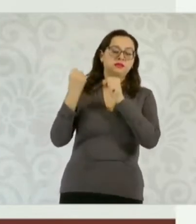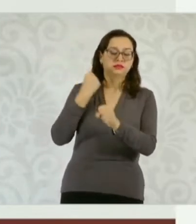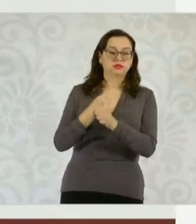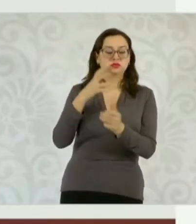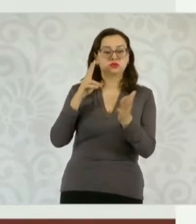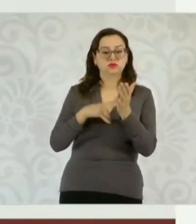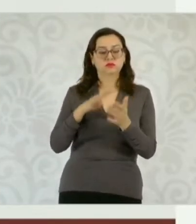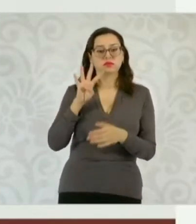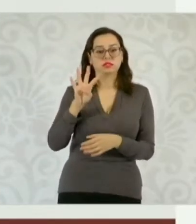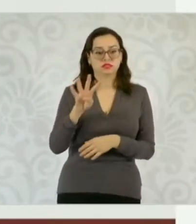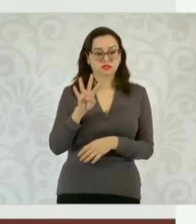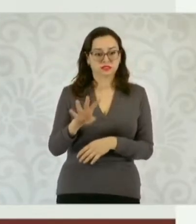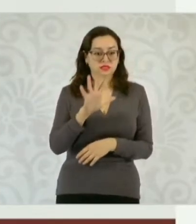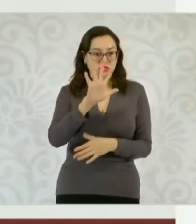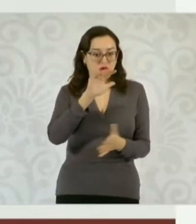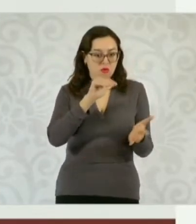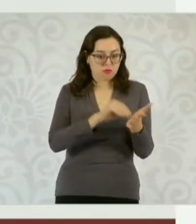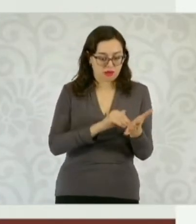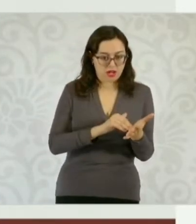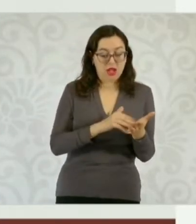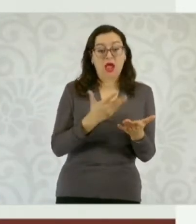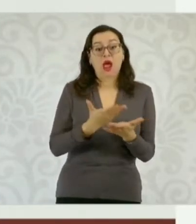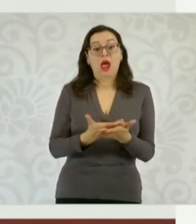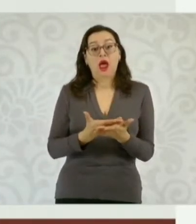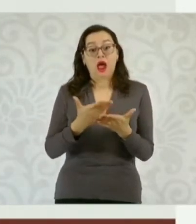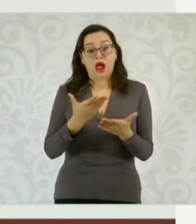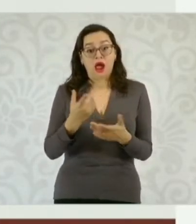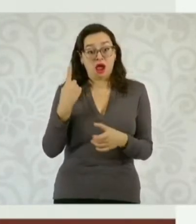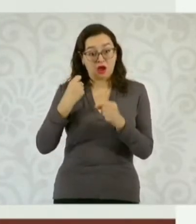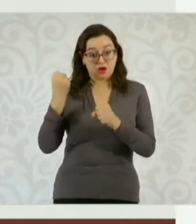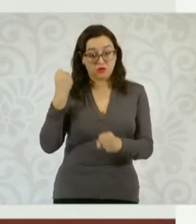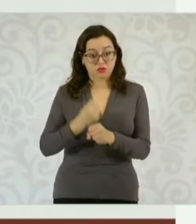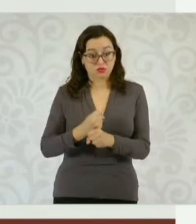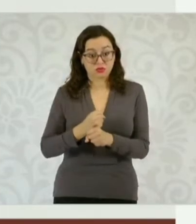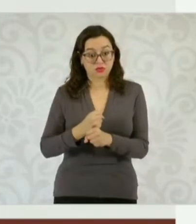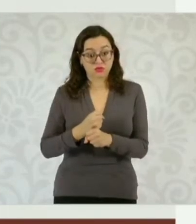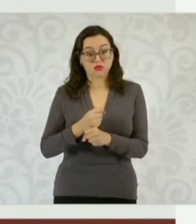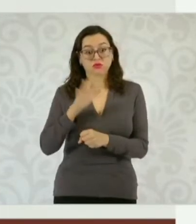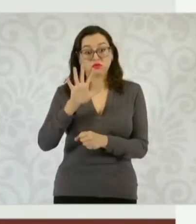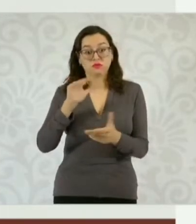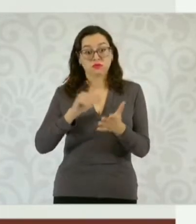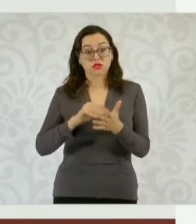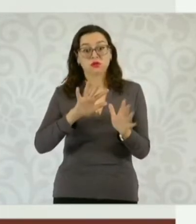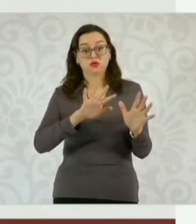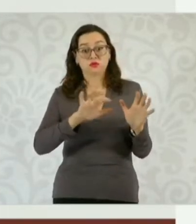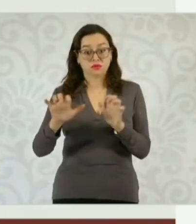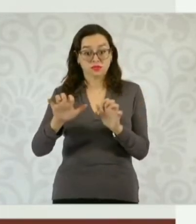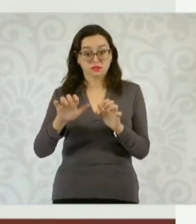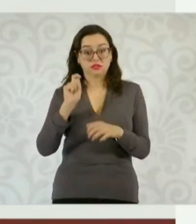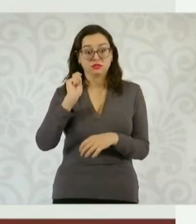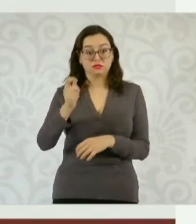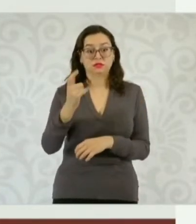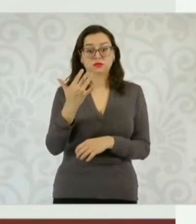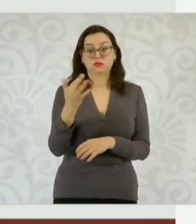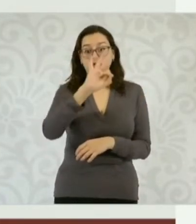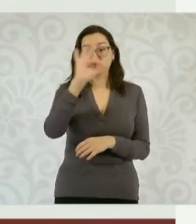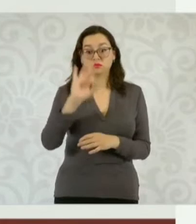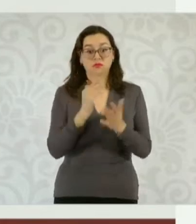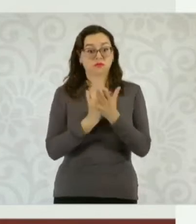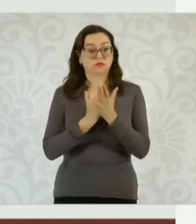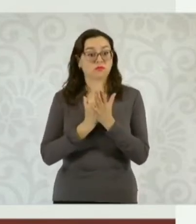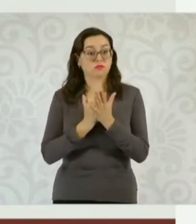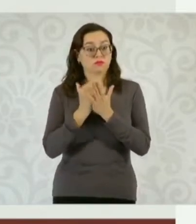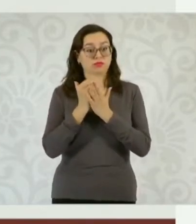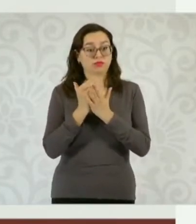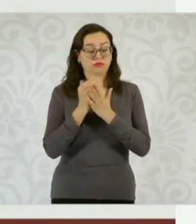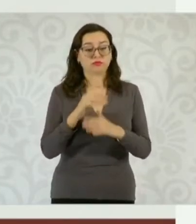egresados, el año pasado se logró contratar a 7,900, un incremento del 55%. Y si lo